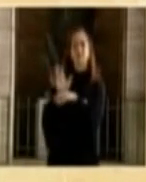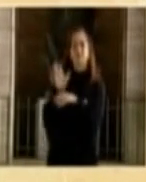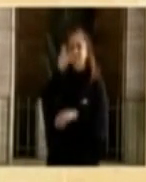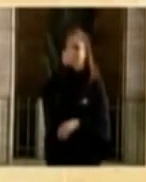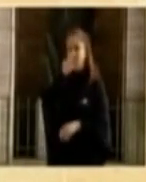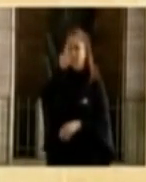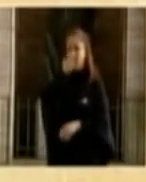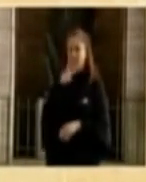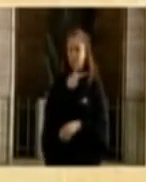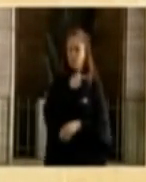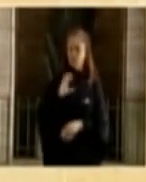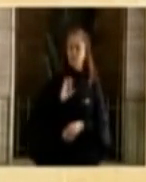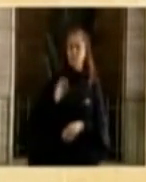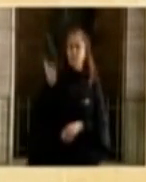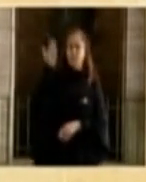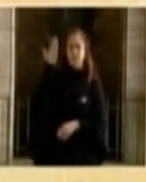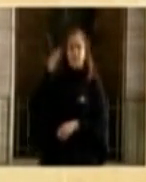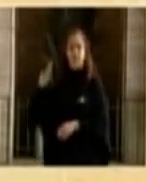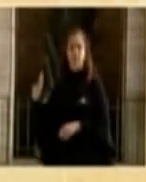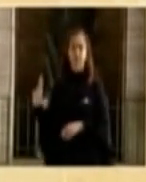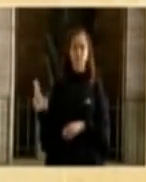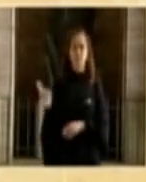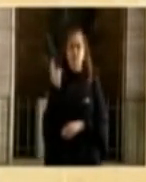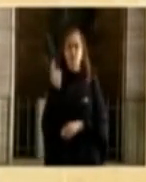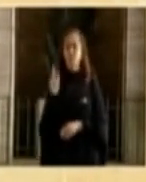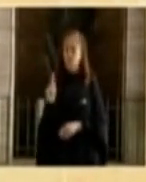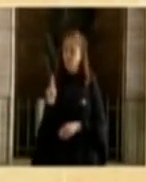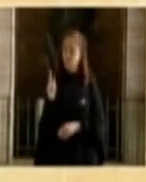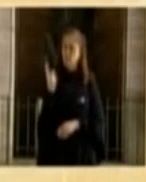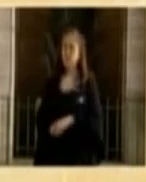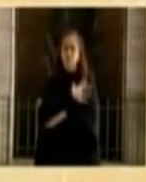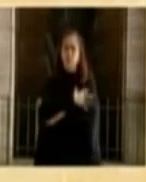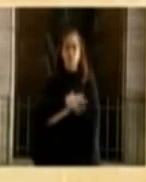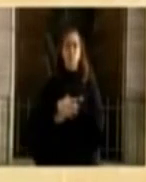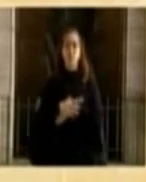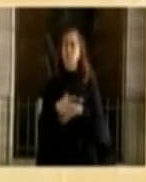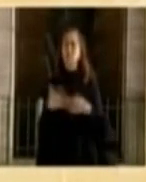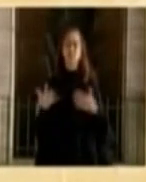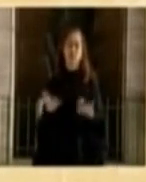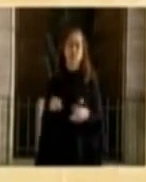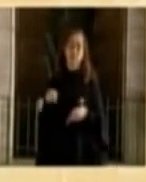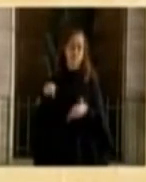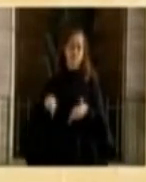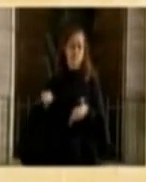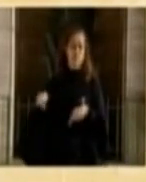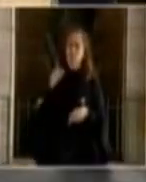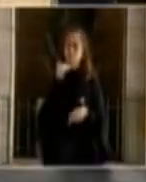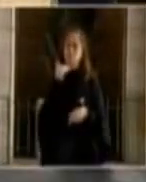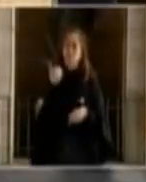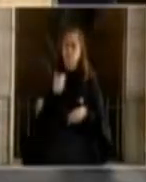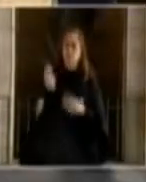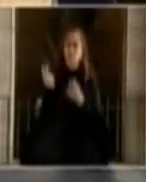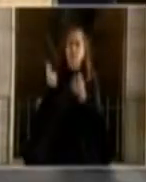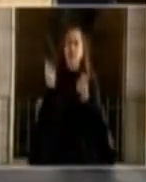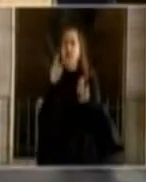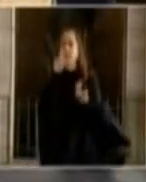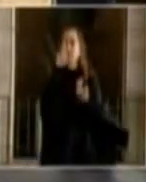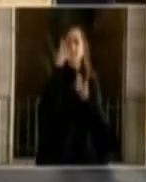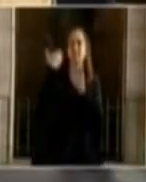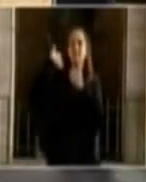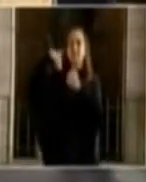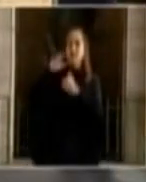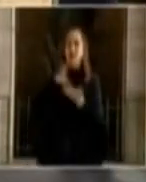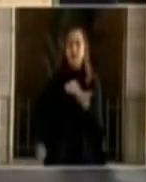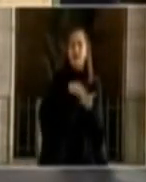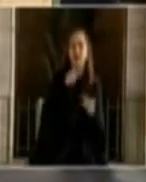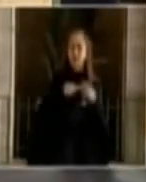años, pobre y casi solo. Pero al final no importa demasiado eso, porque su riqueza no se midió en tierras o